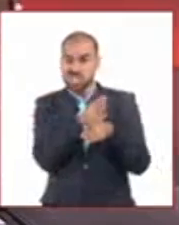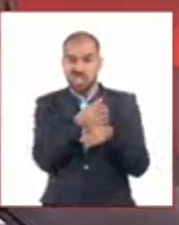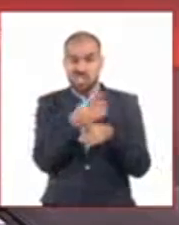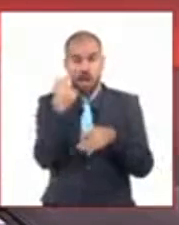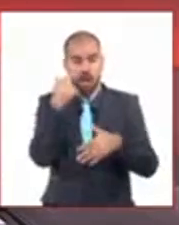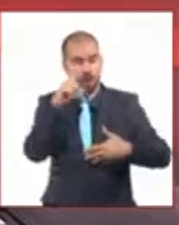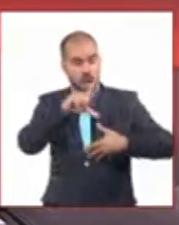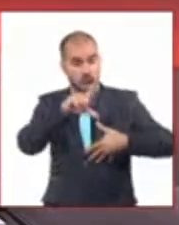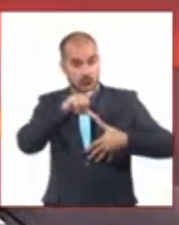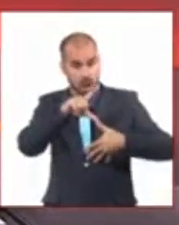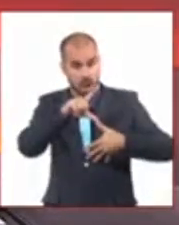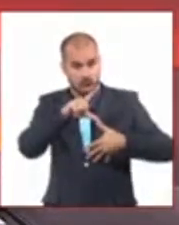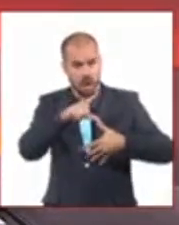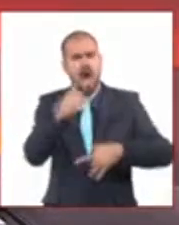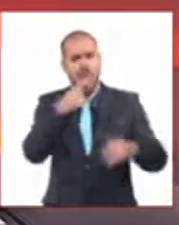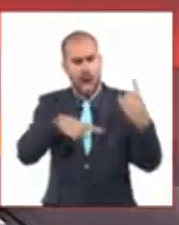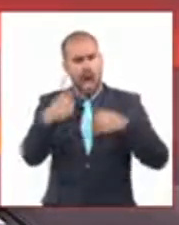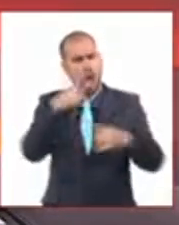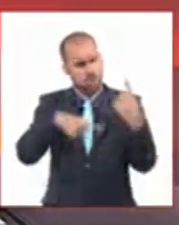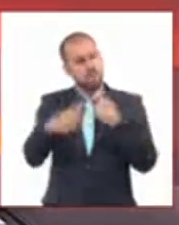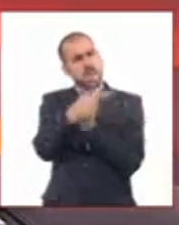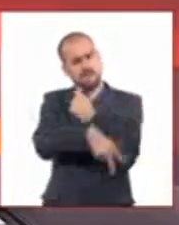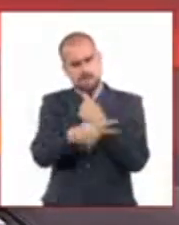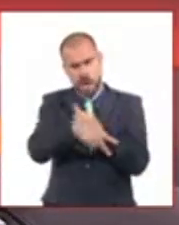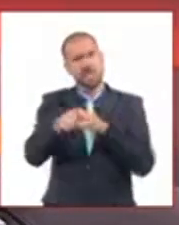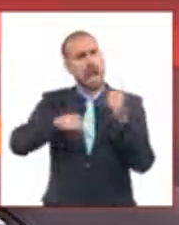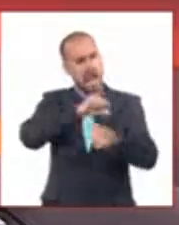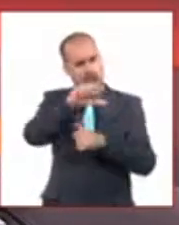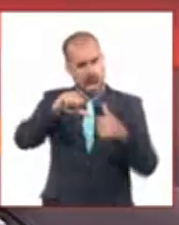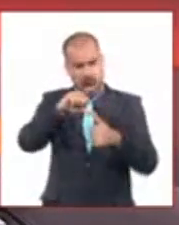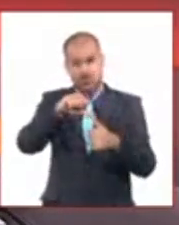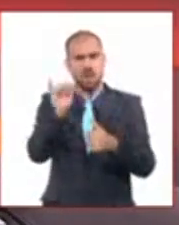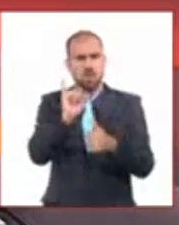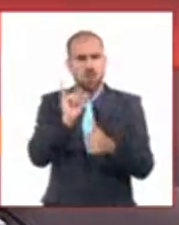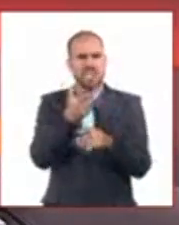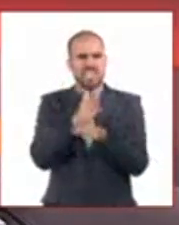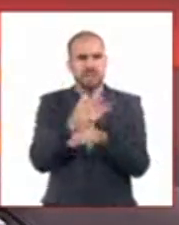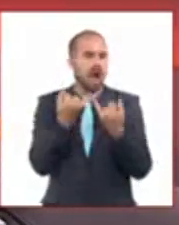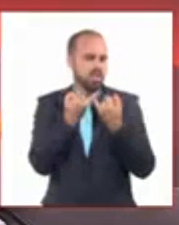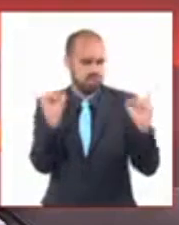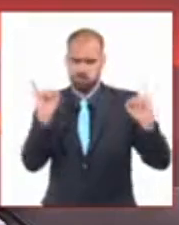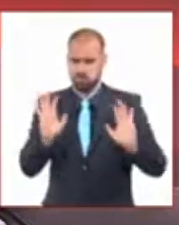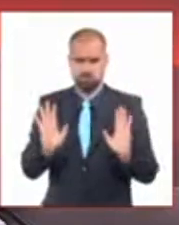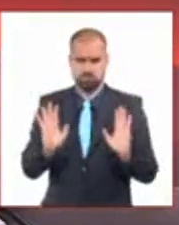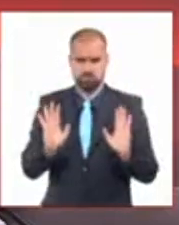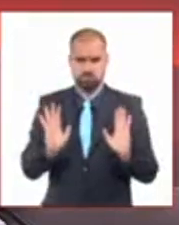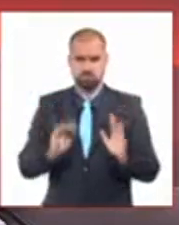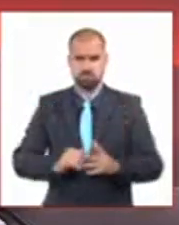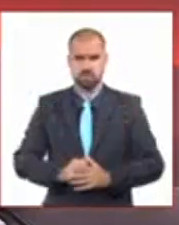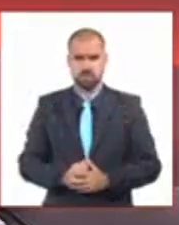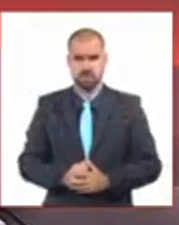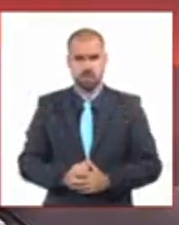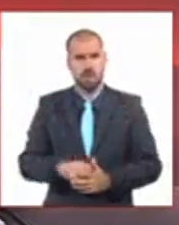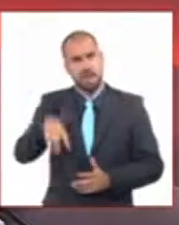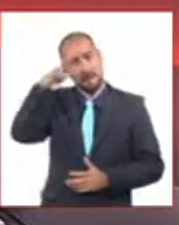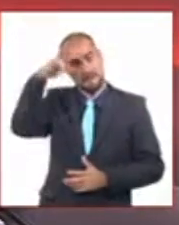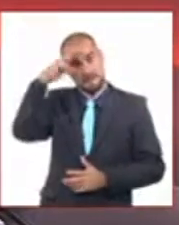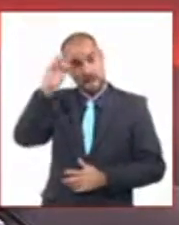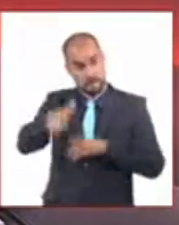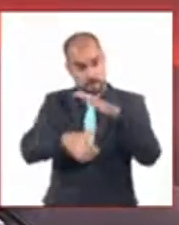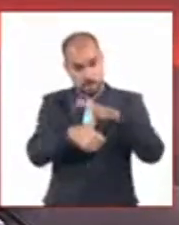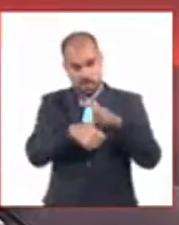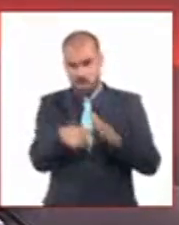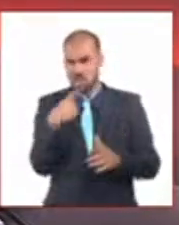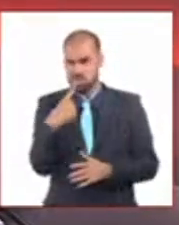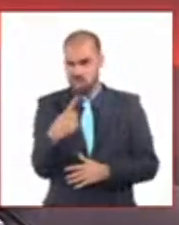una parte de américa latina y el caribe soberana son las palabras de lópez obrador que no han sido las únicas y yo creo que esto es algo que hay que